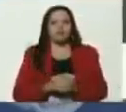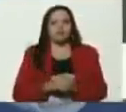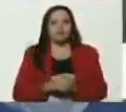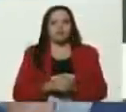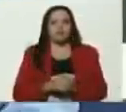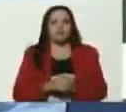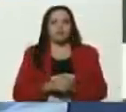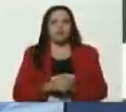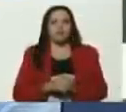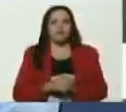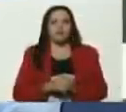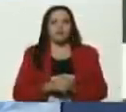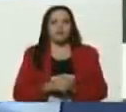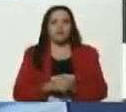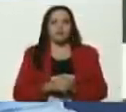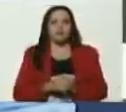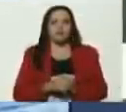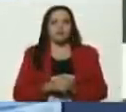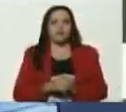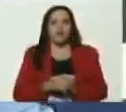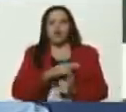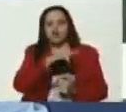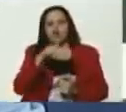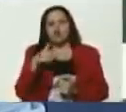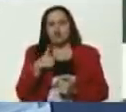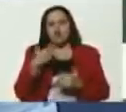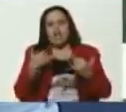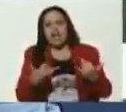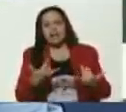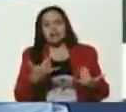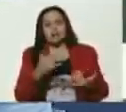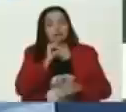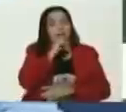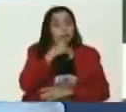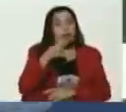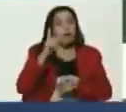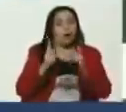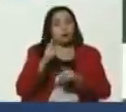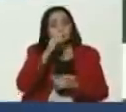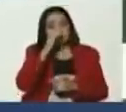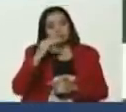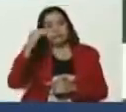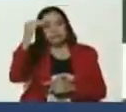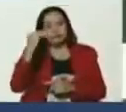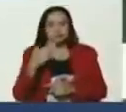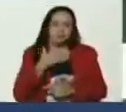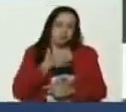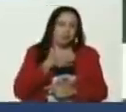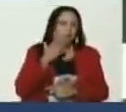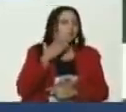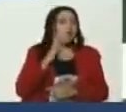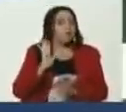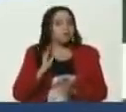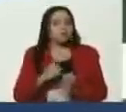somos ya pasados de años algunos. Hablo por mí aquí.